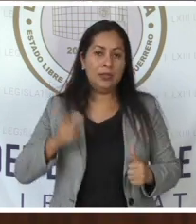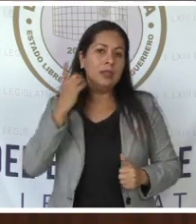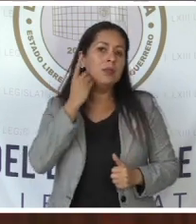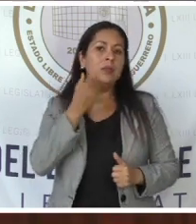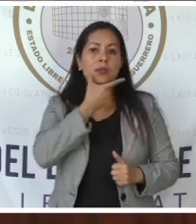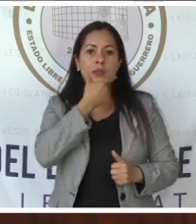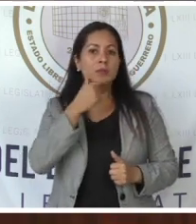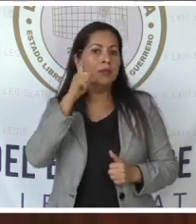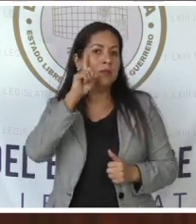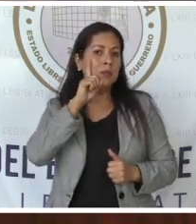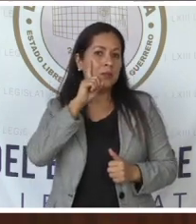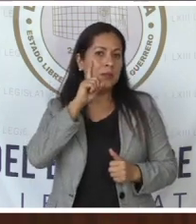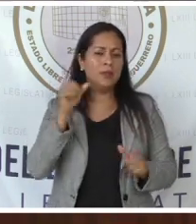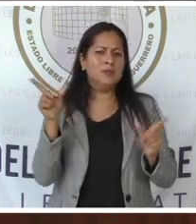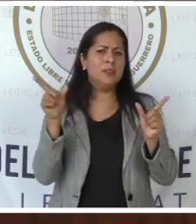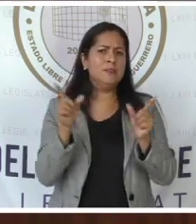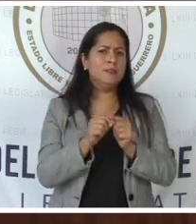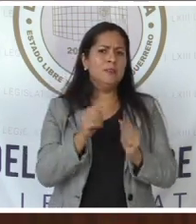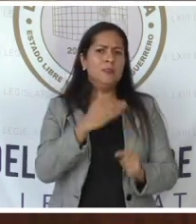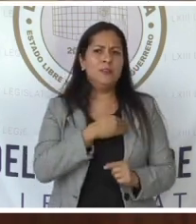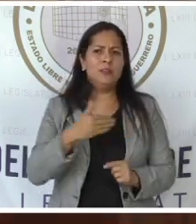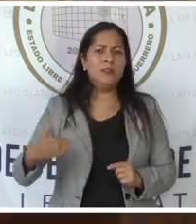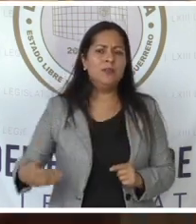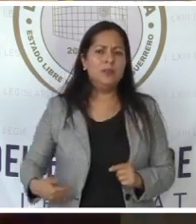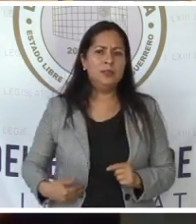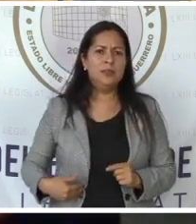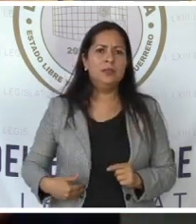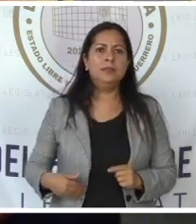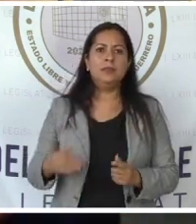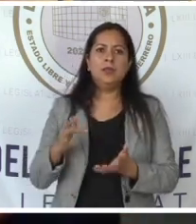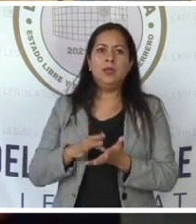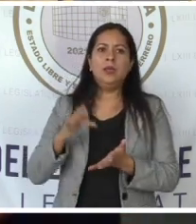diputadas y diputados. Es cuanto, diputada presidenta. Gracias, diputada.